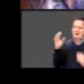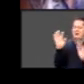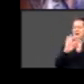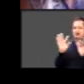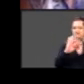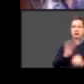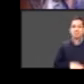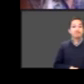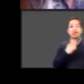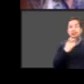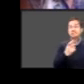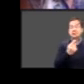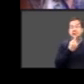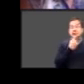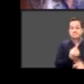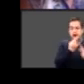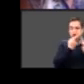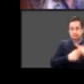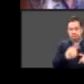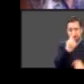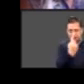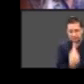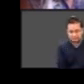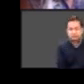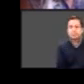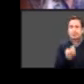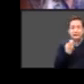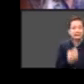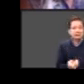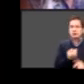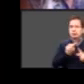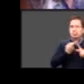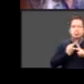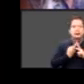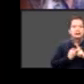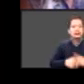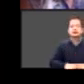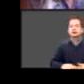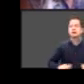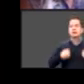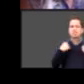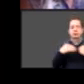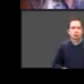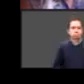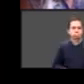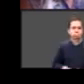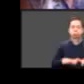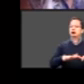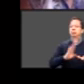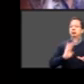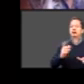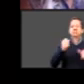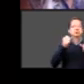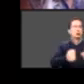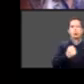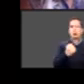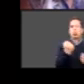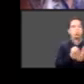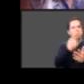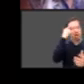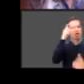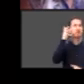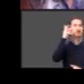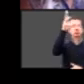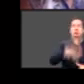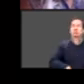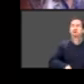parte de nuestra trayectoria de la vida y nosotros consideramos que no hay nada más injusto que tu vida sea determinada